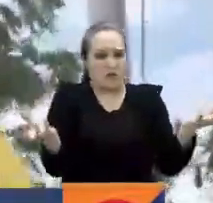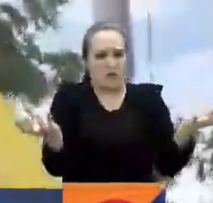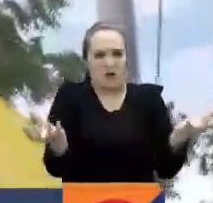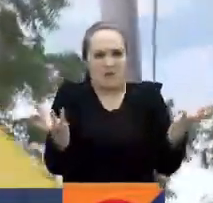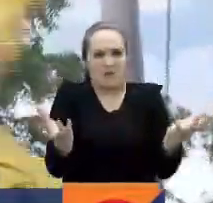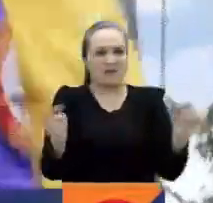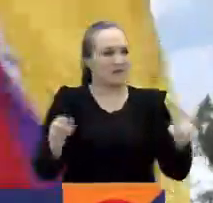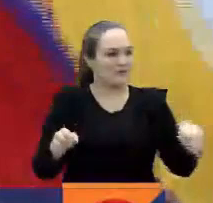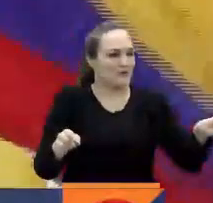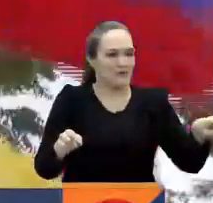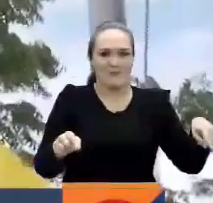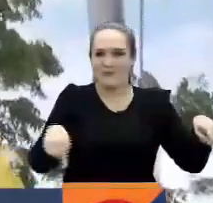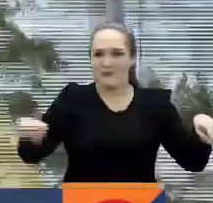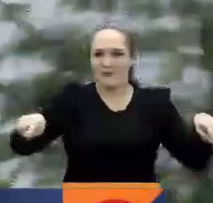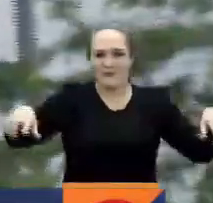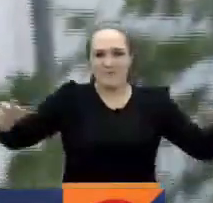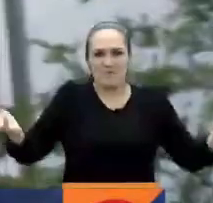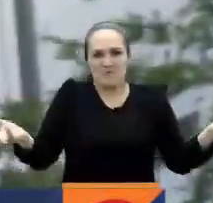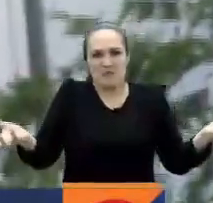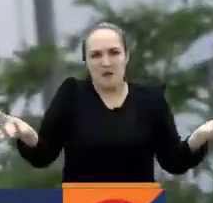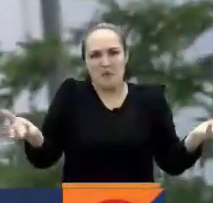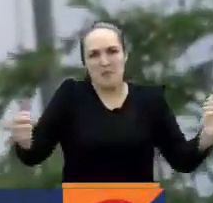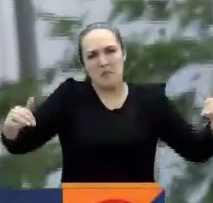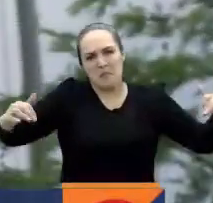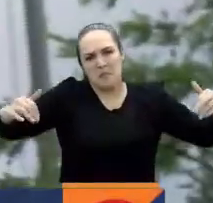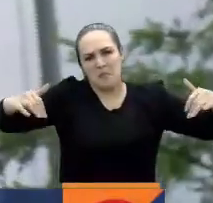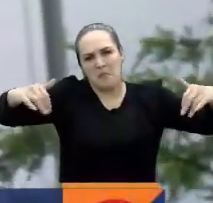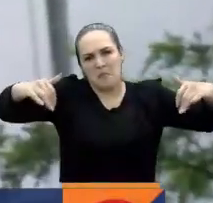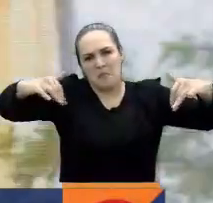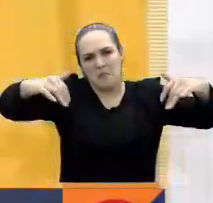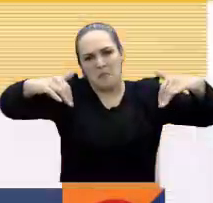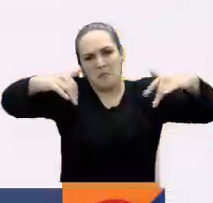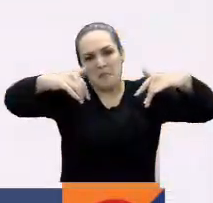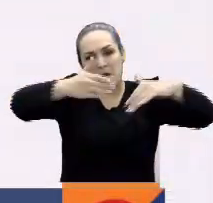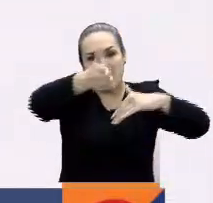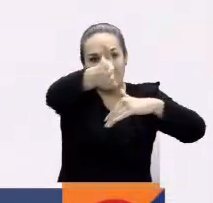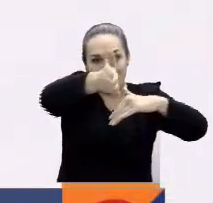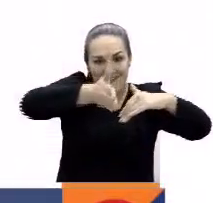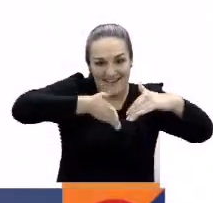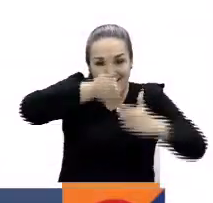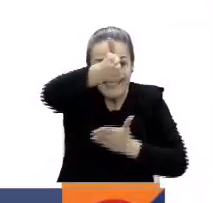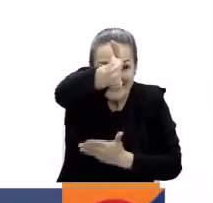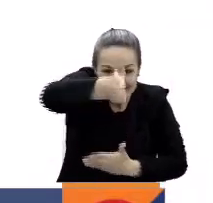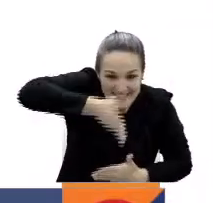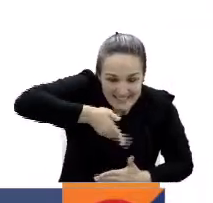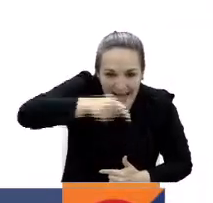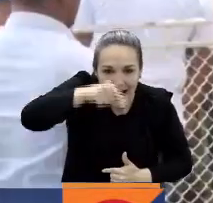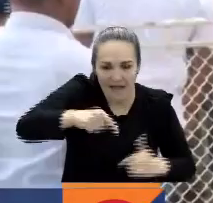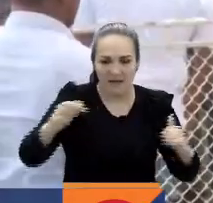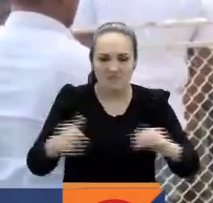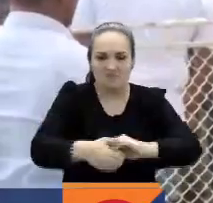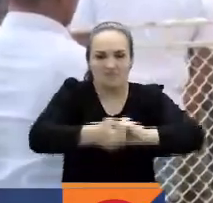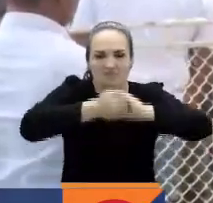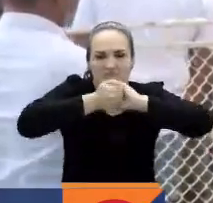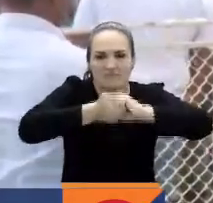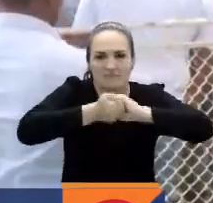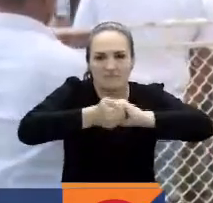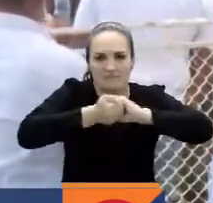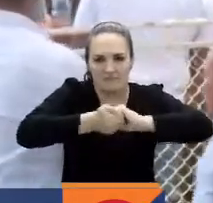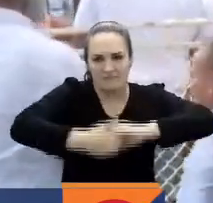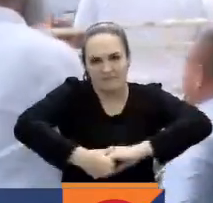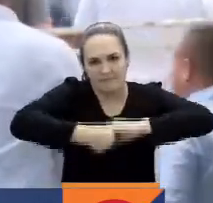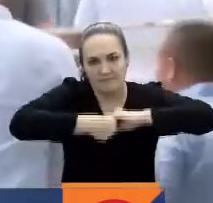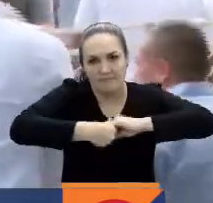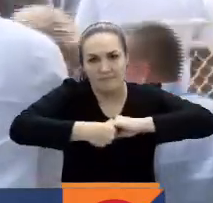desde su territorio por el Puente Internacional Simón Bolívar hasta que llegaron justo a la línea limítrofe. Allí hubo un apretón de manos, luego